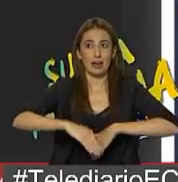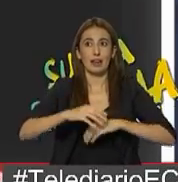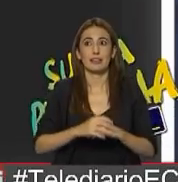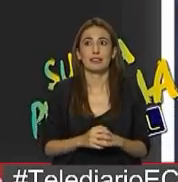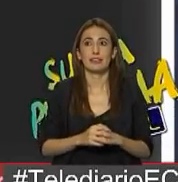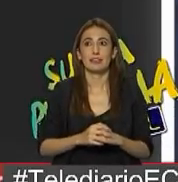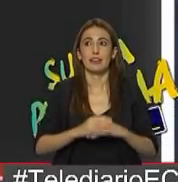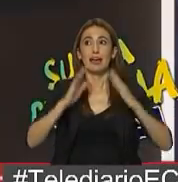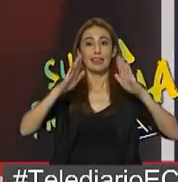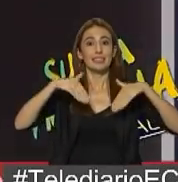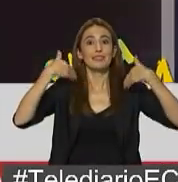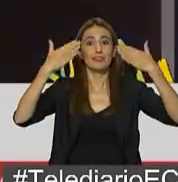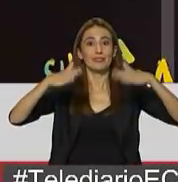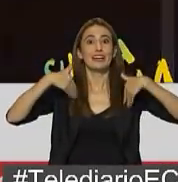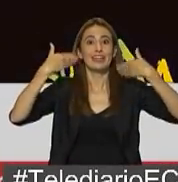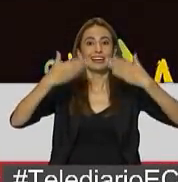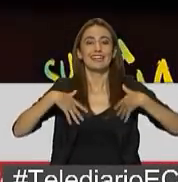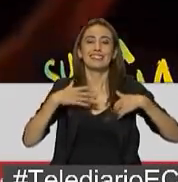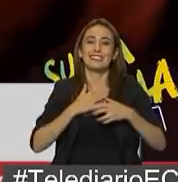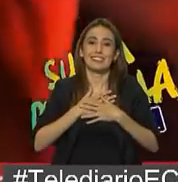que la chica más feliz del mundo.